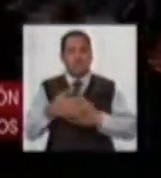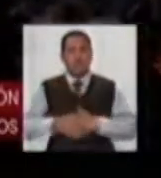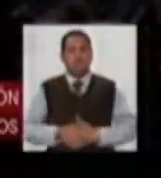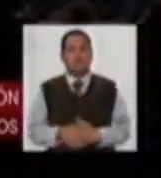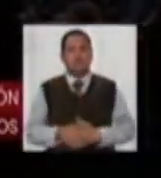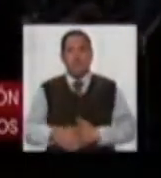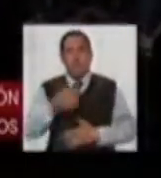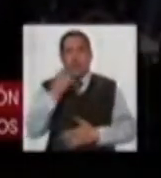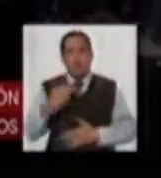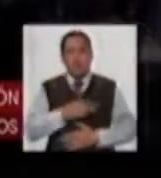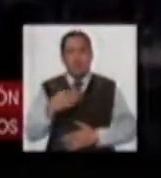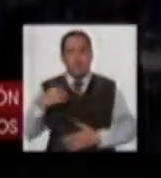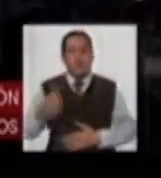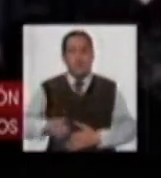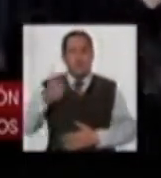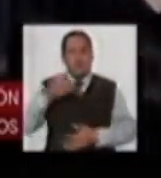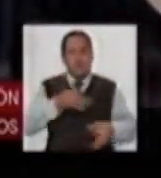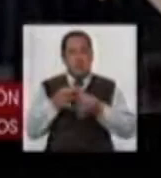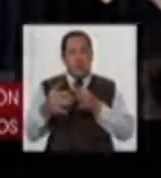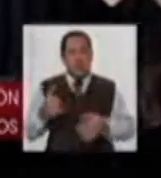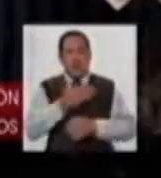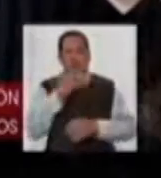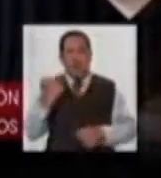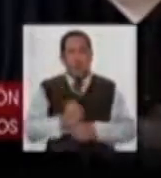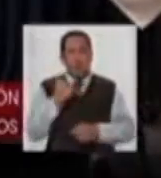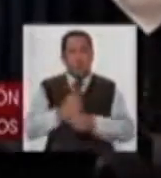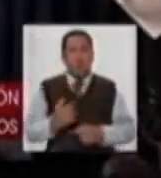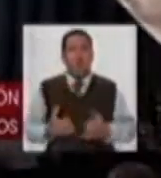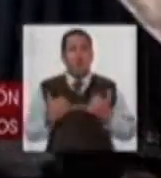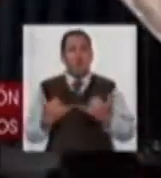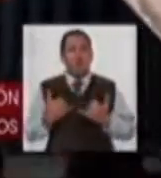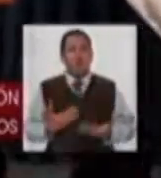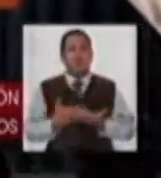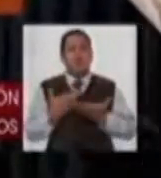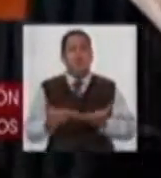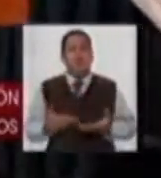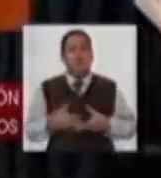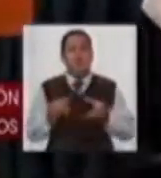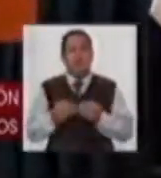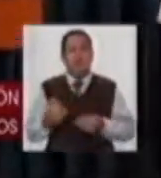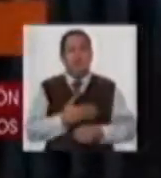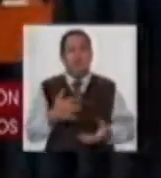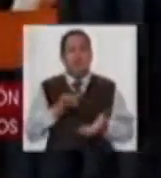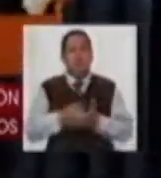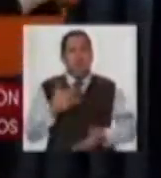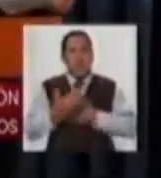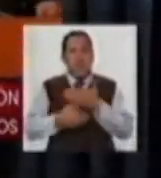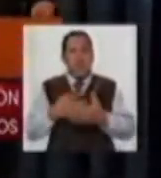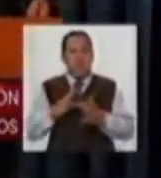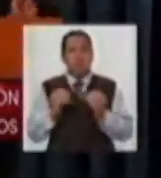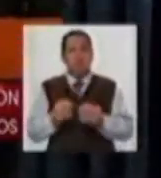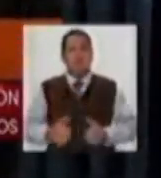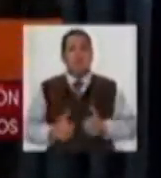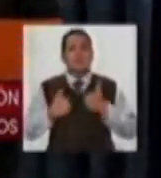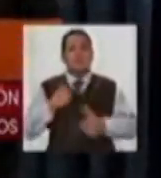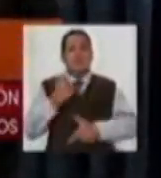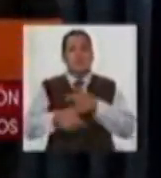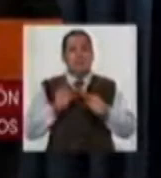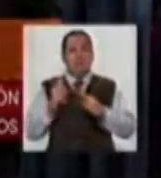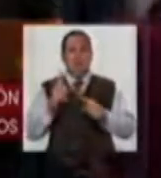Juan Jiménez sostuvo que parte del mejoramiento de la gestión pública merita contar con un Estado ágil que permita hacer más simple la vida de los